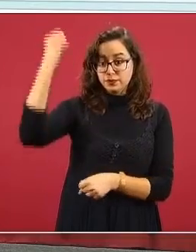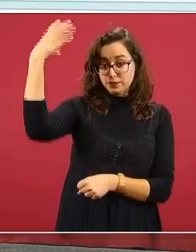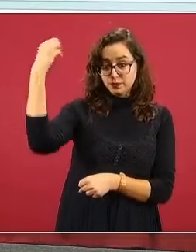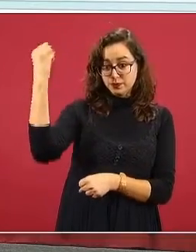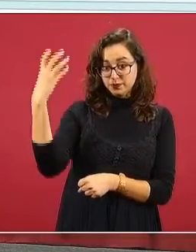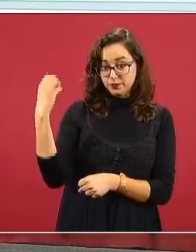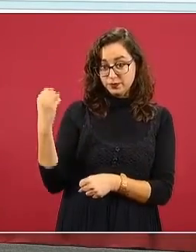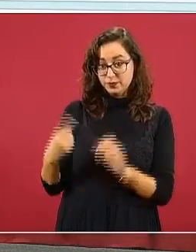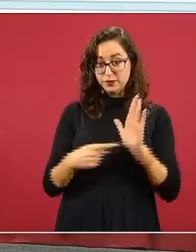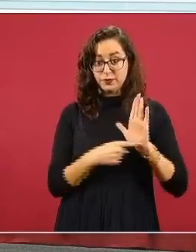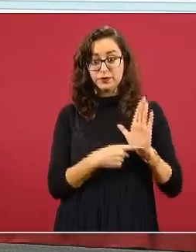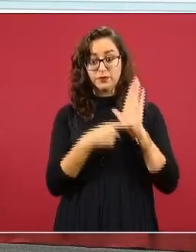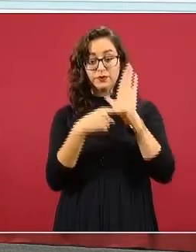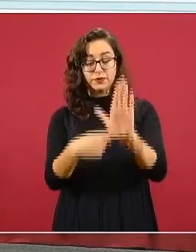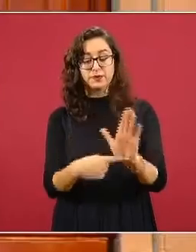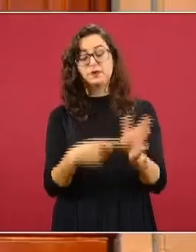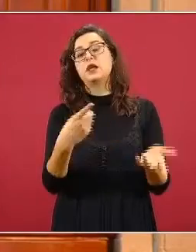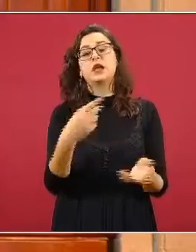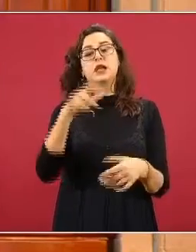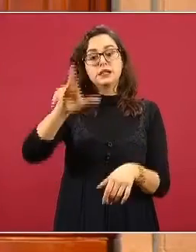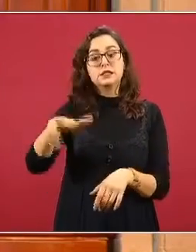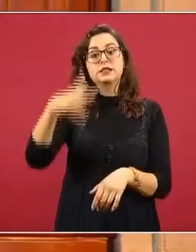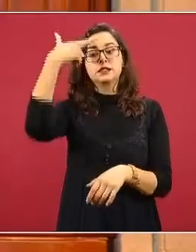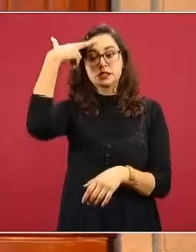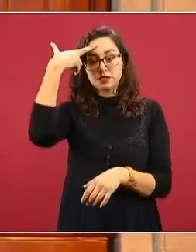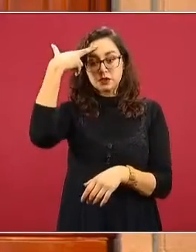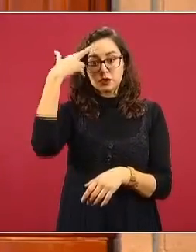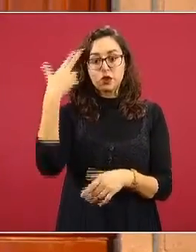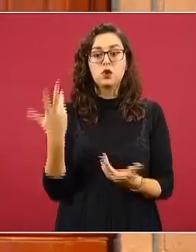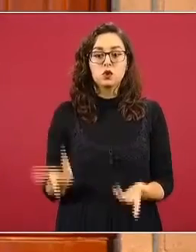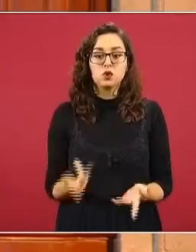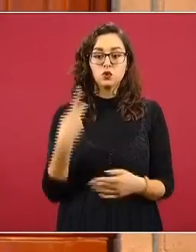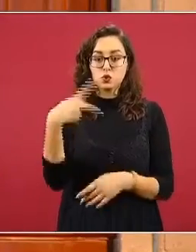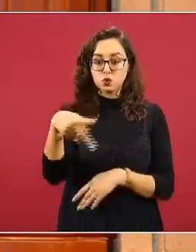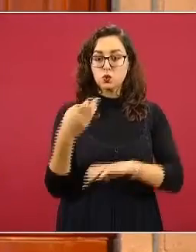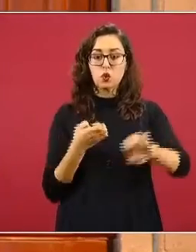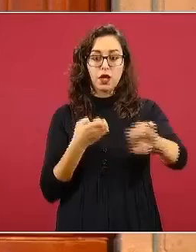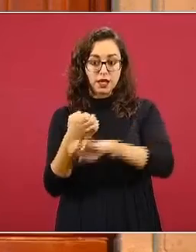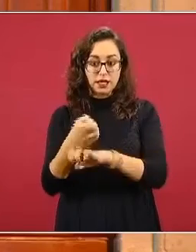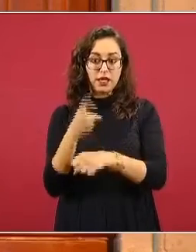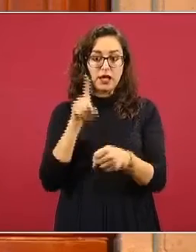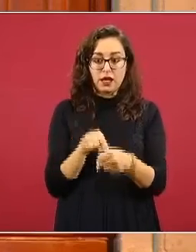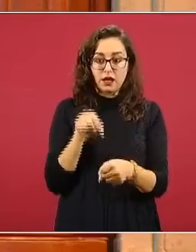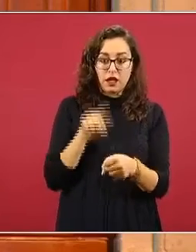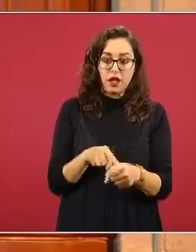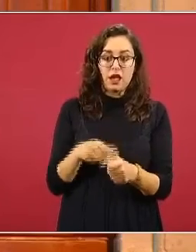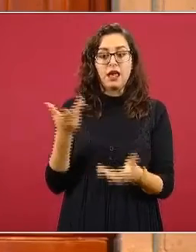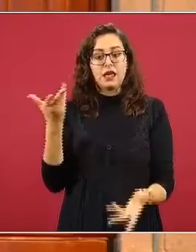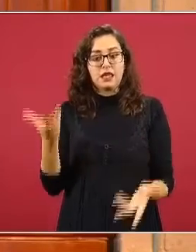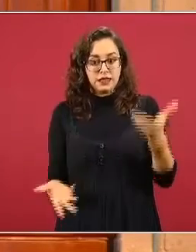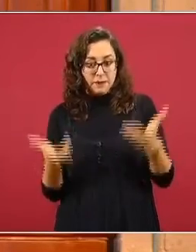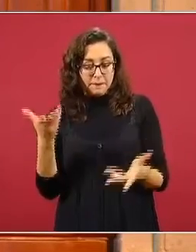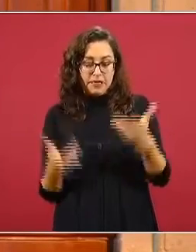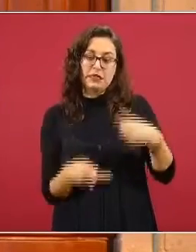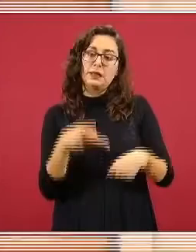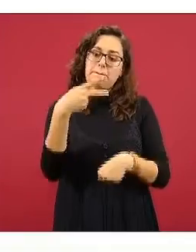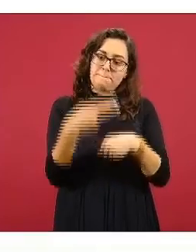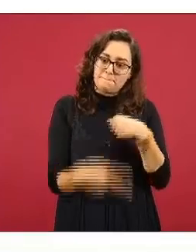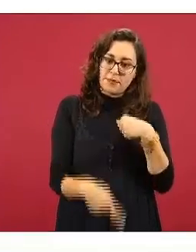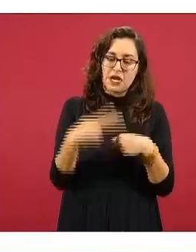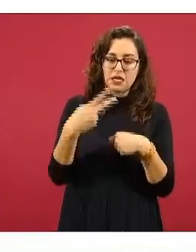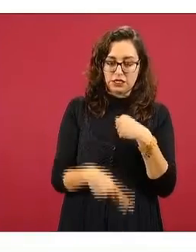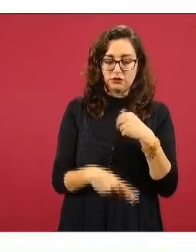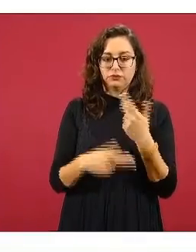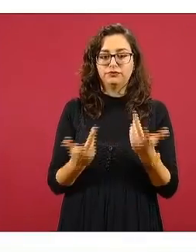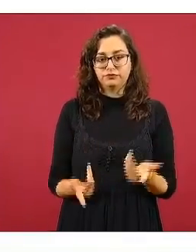COVID, recordando a la población que puede identificar su color de riesgo en relación a la entidad federativa pues